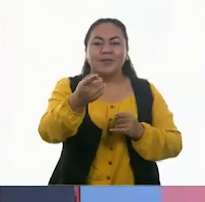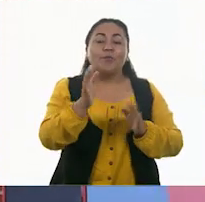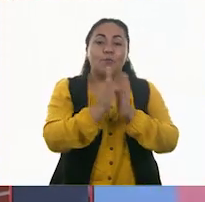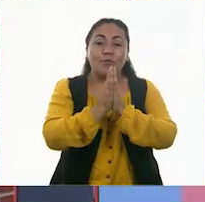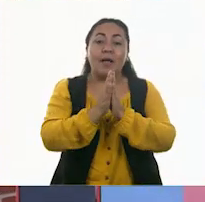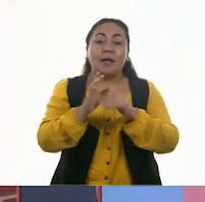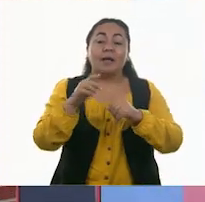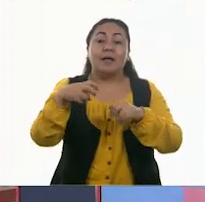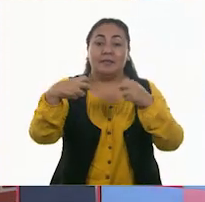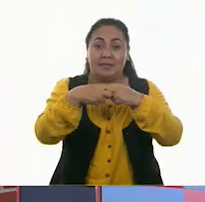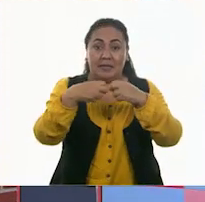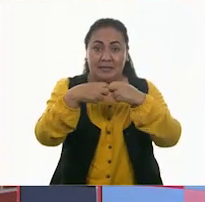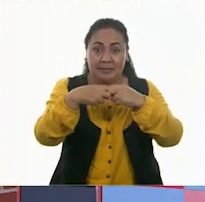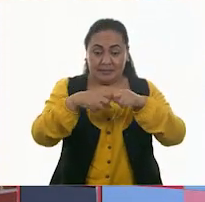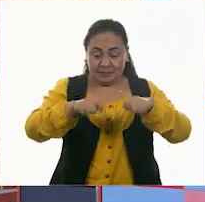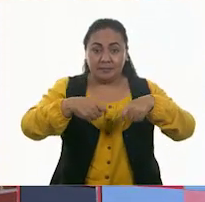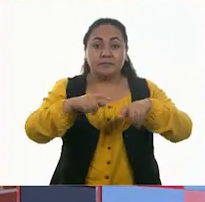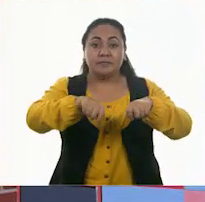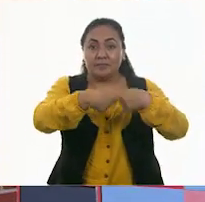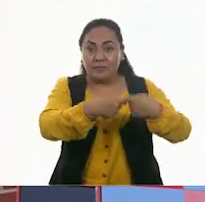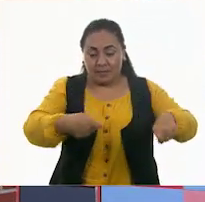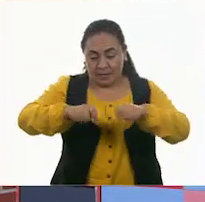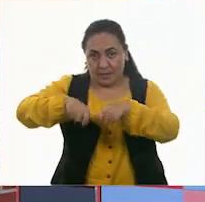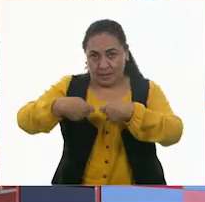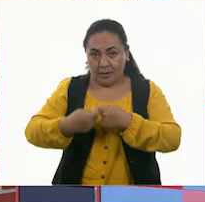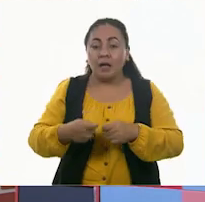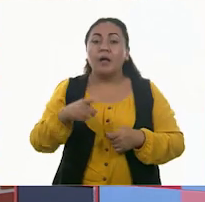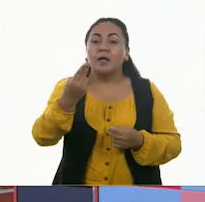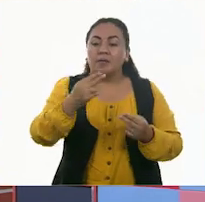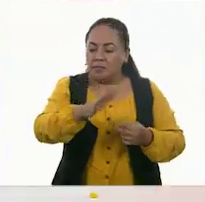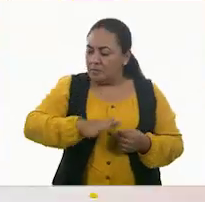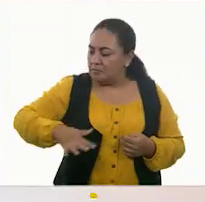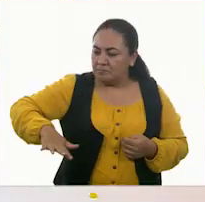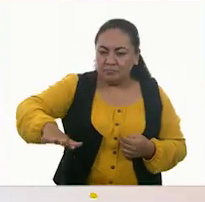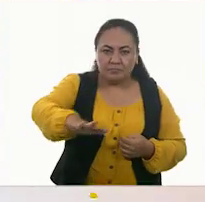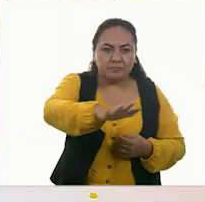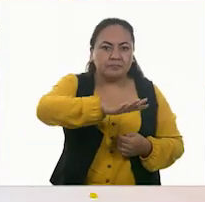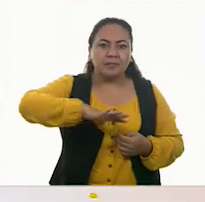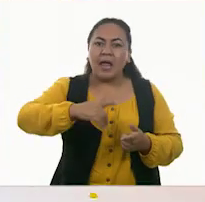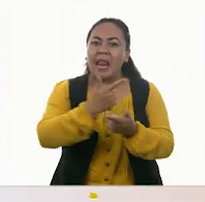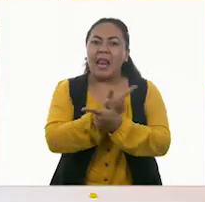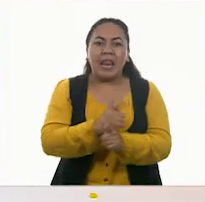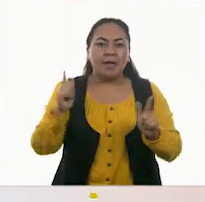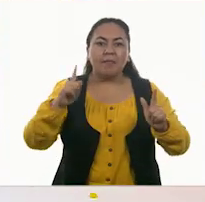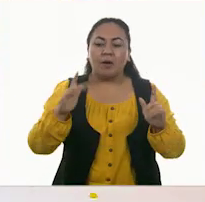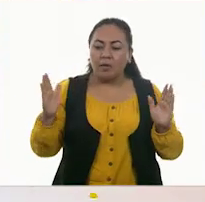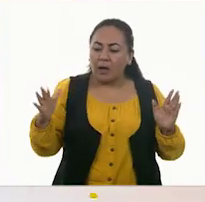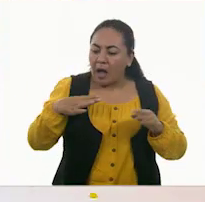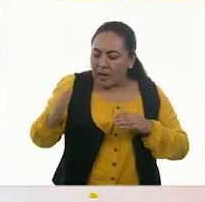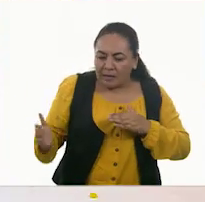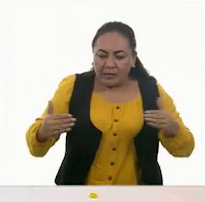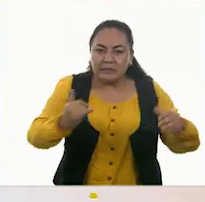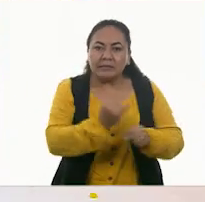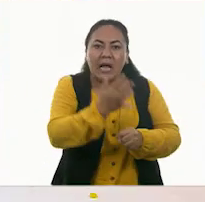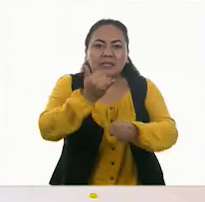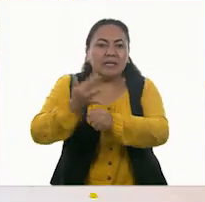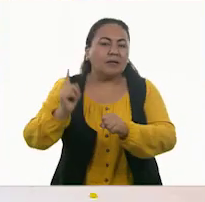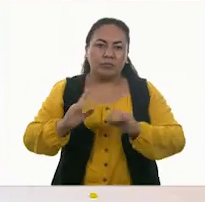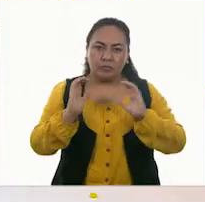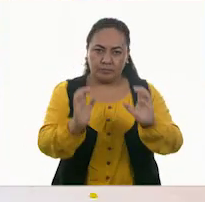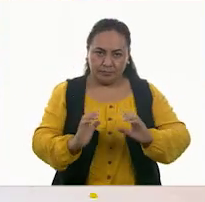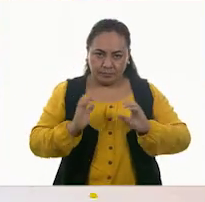claro. Por favor. De igual manera en casa, el espacio tiene que estar libre, sin obstáculos, para poder seguir continuando. Ok,